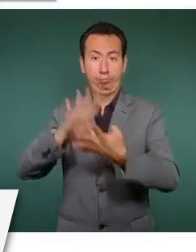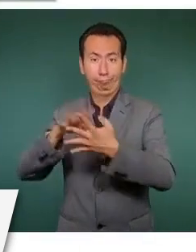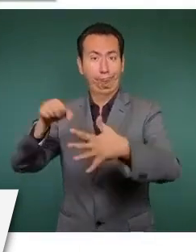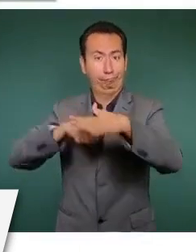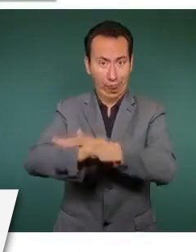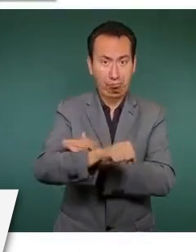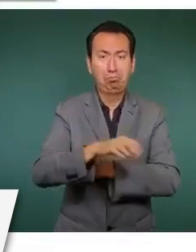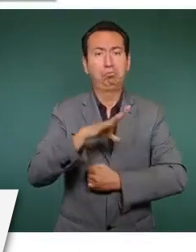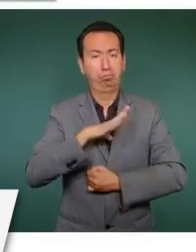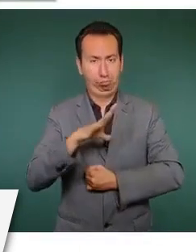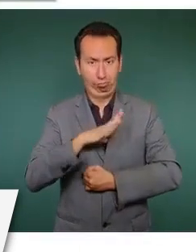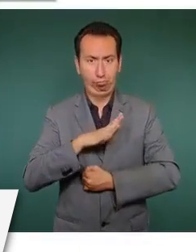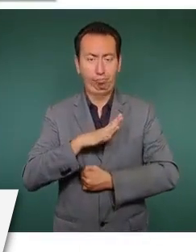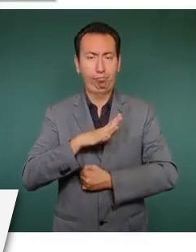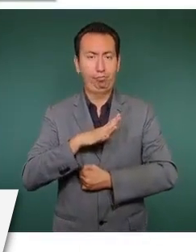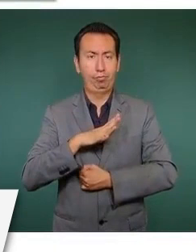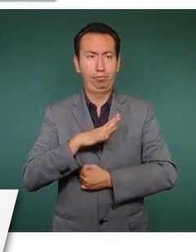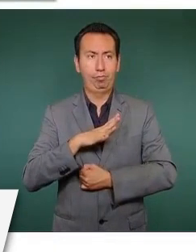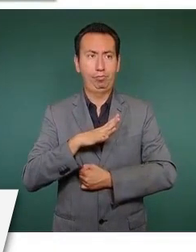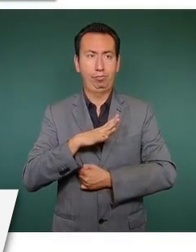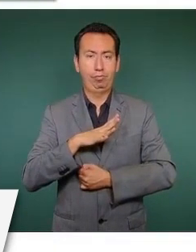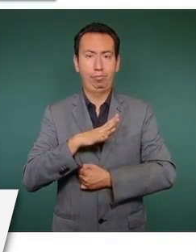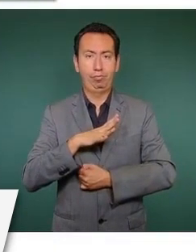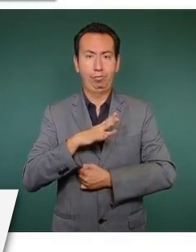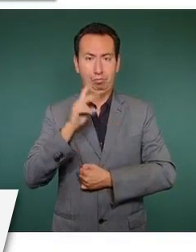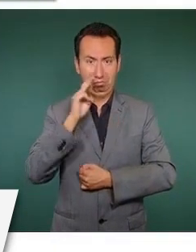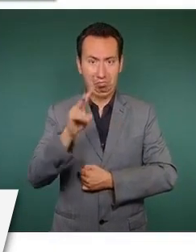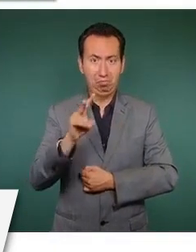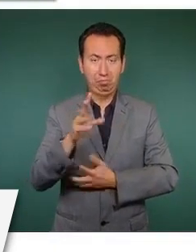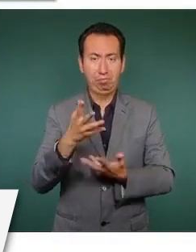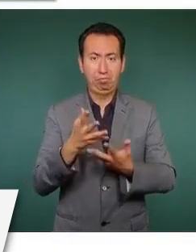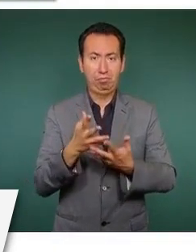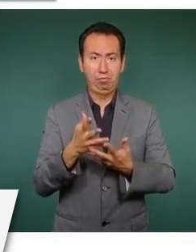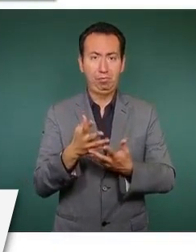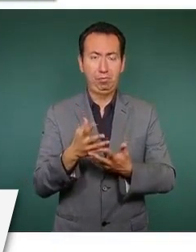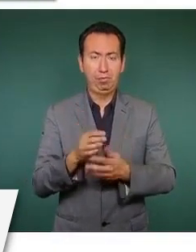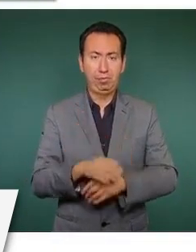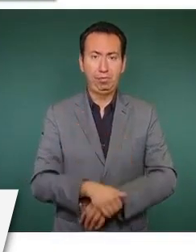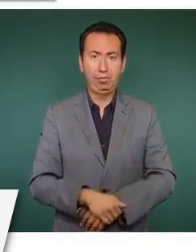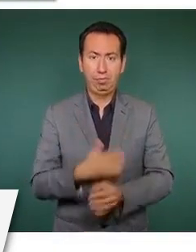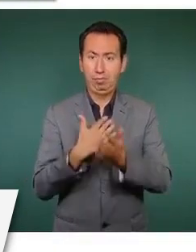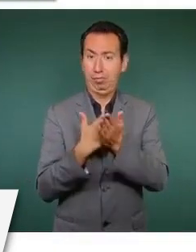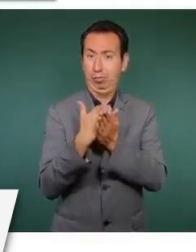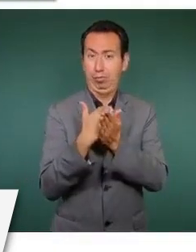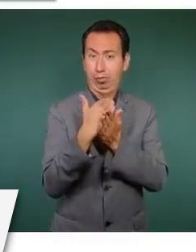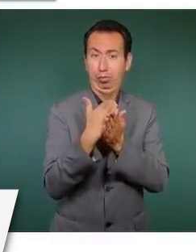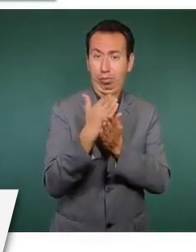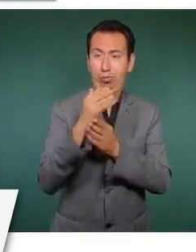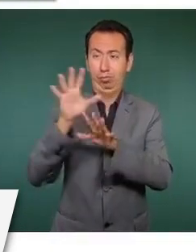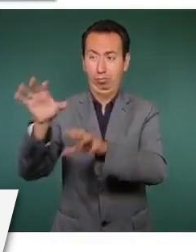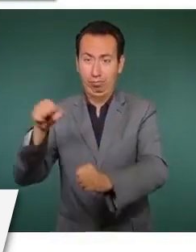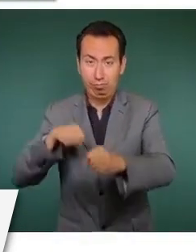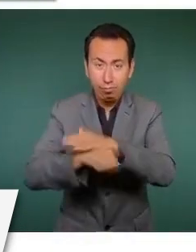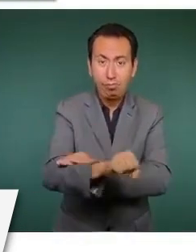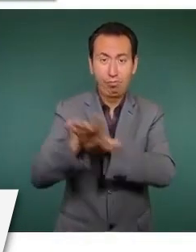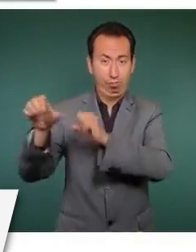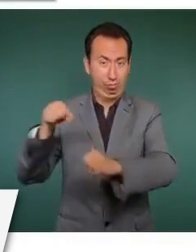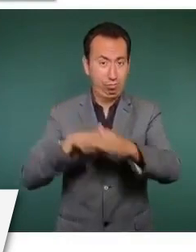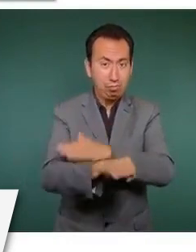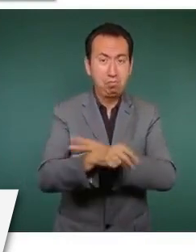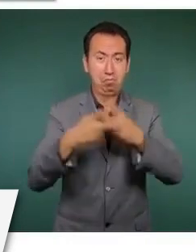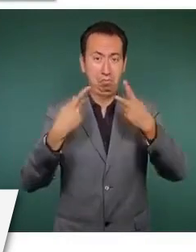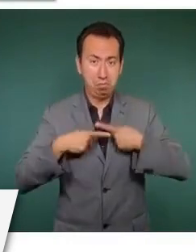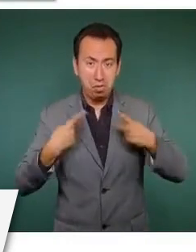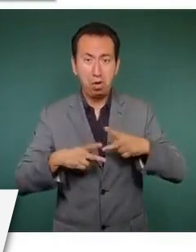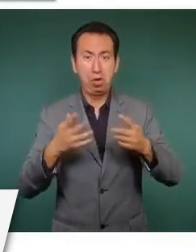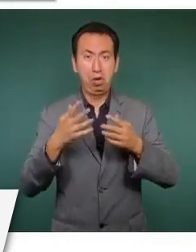los rubros de los aseguramientos se ve ese incremento. En cuanto